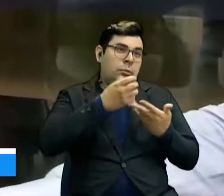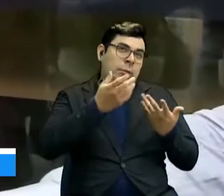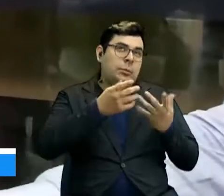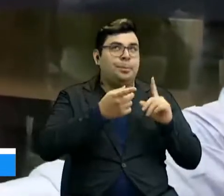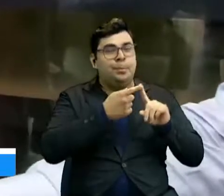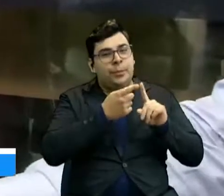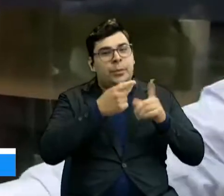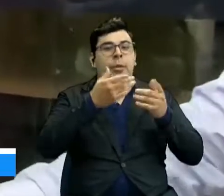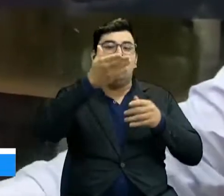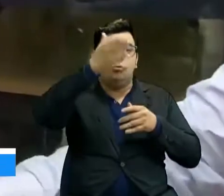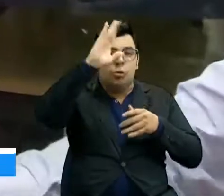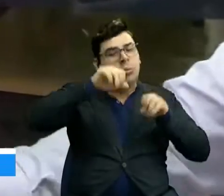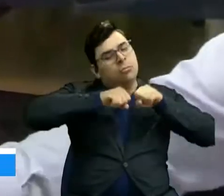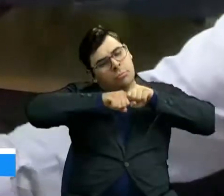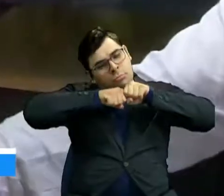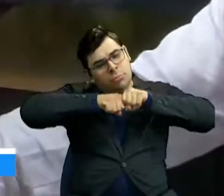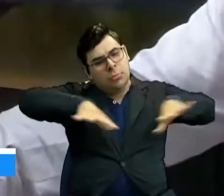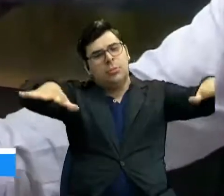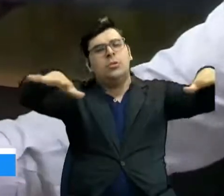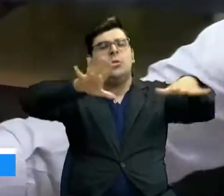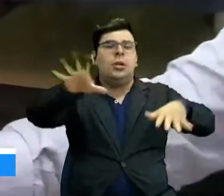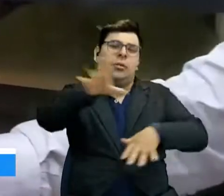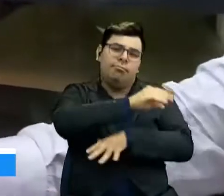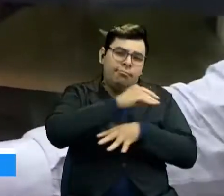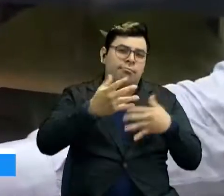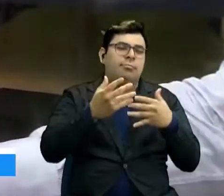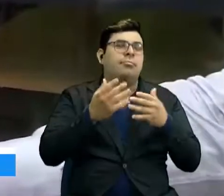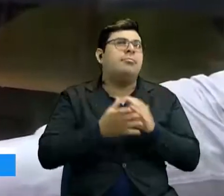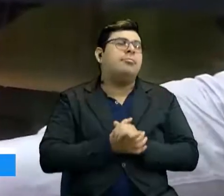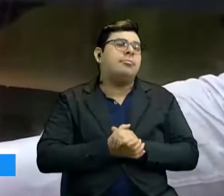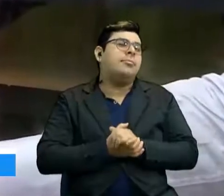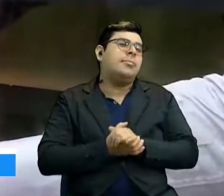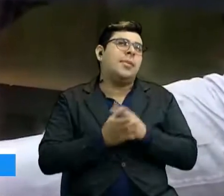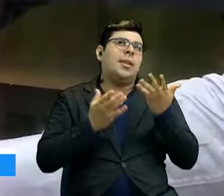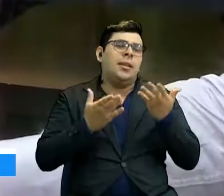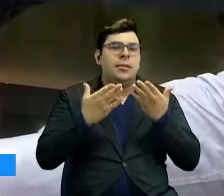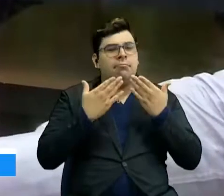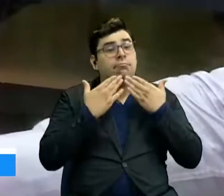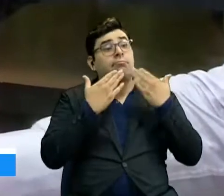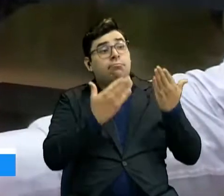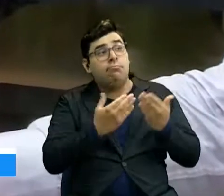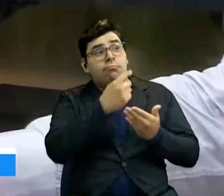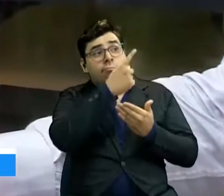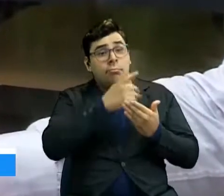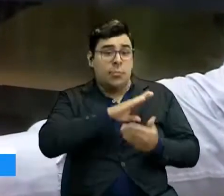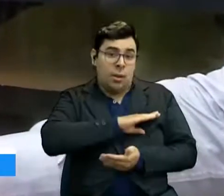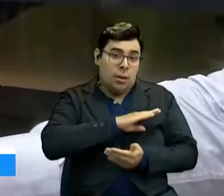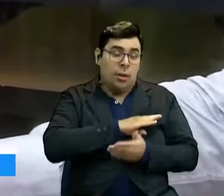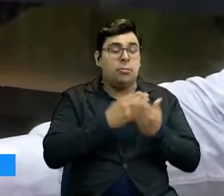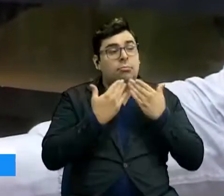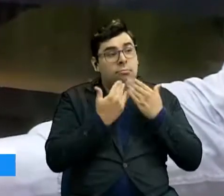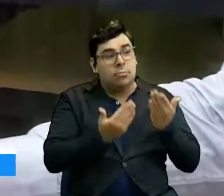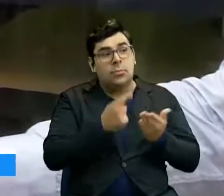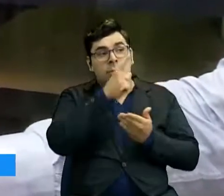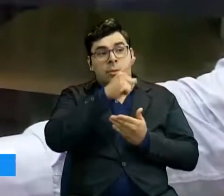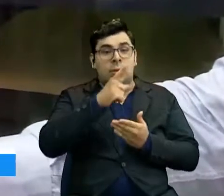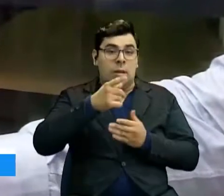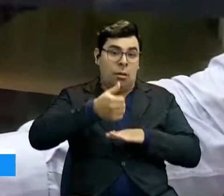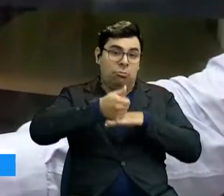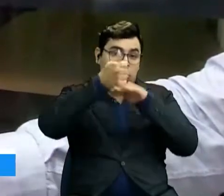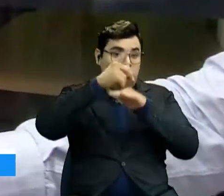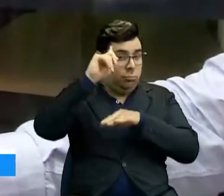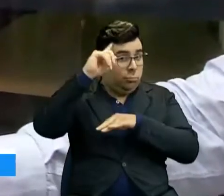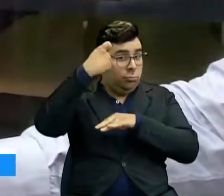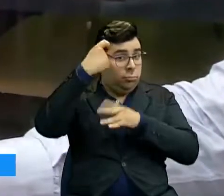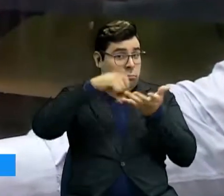que dios los bendiga en este día tan grande y primero que todo gracias al alcalde y al gobernador porque nos está dejando trabajar